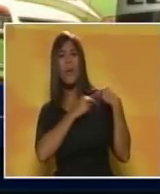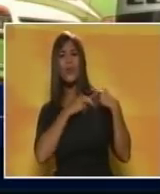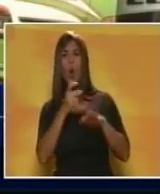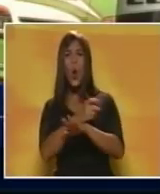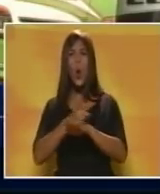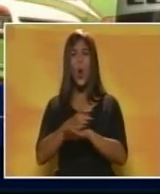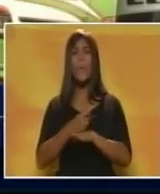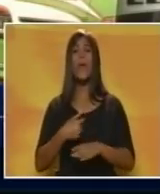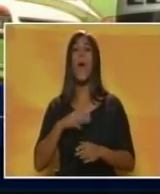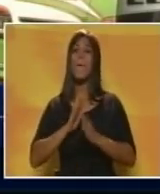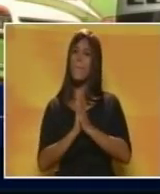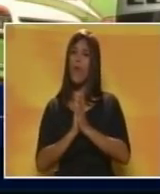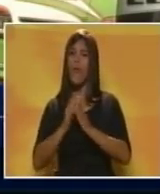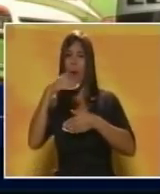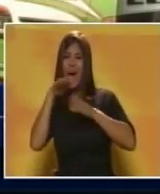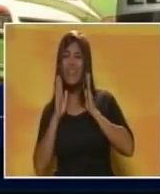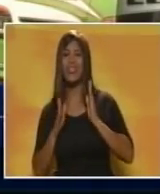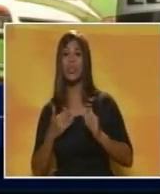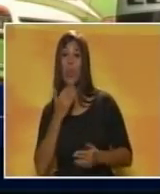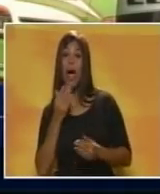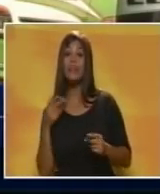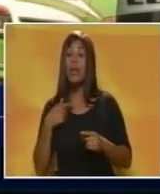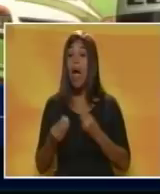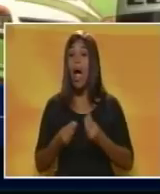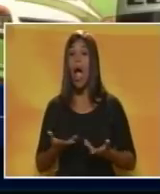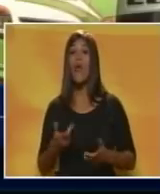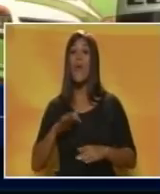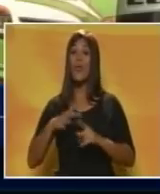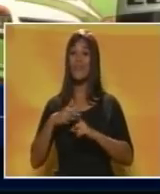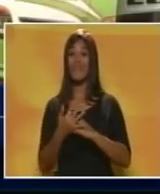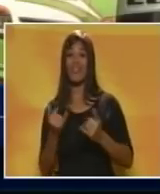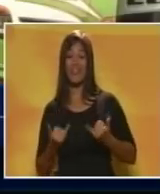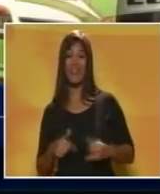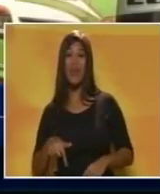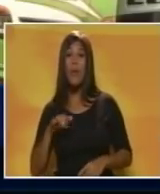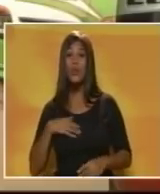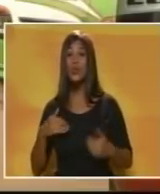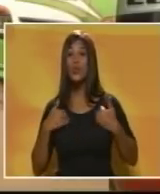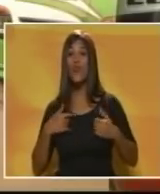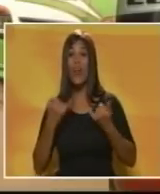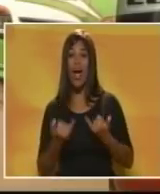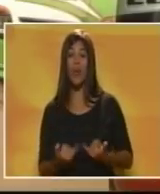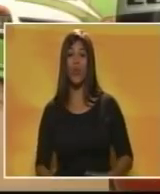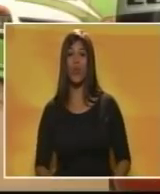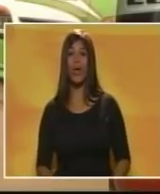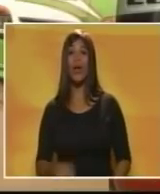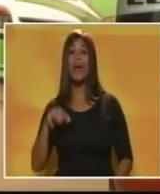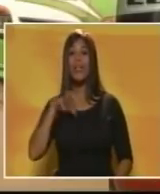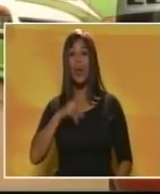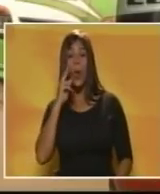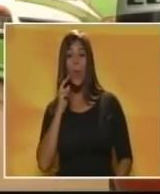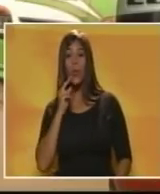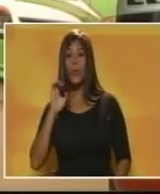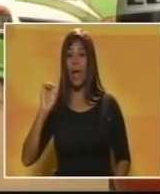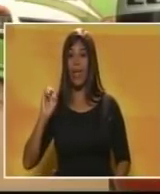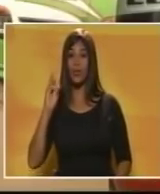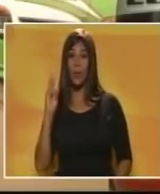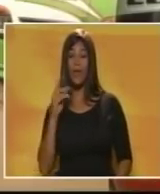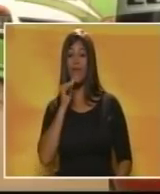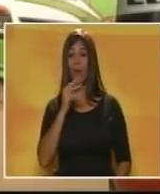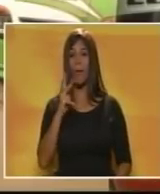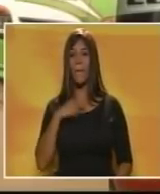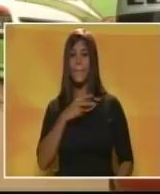gubernamentales para que tomen cartas en el asunto debido a la situación por la cual están atravesando en la actualidad. Desde el estado Bolívar, Anderson